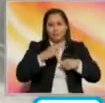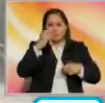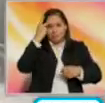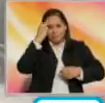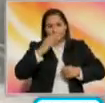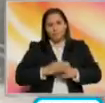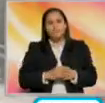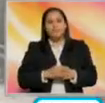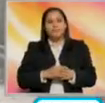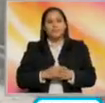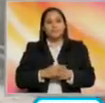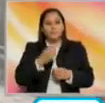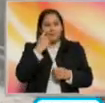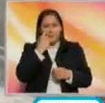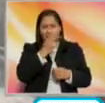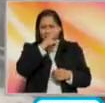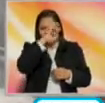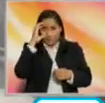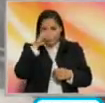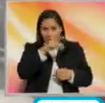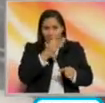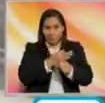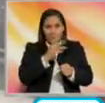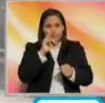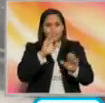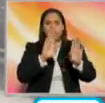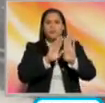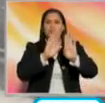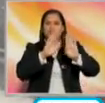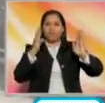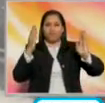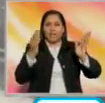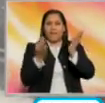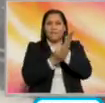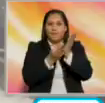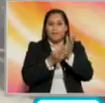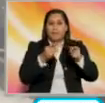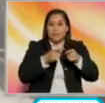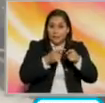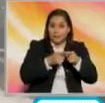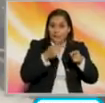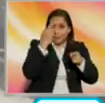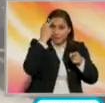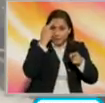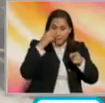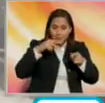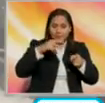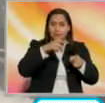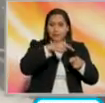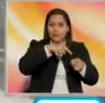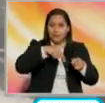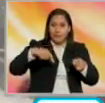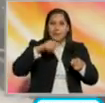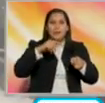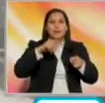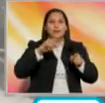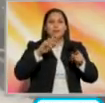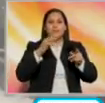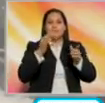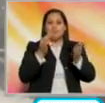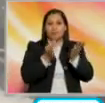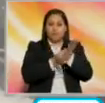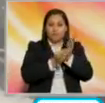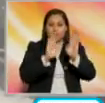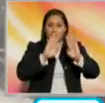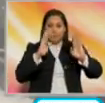Bellas Artes. Y ven, ve estas fotos. Esta foto que vemos aquí Impresionante. es como se mantuvo, eso es la esquina de Bellas Artes, eso es como las mamparas, con los